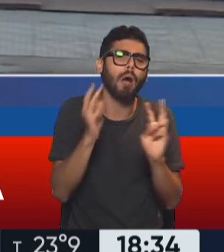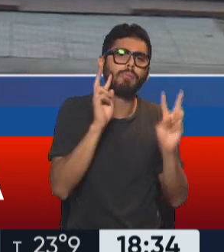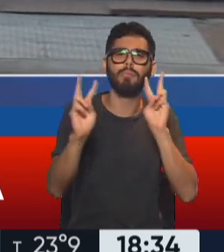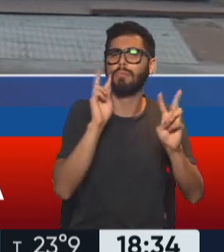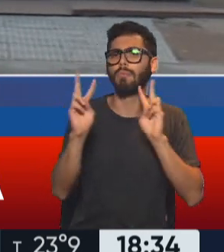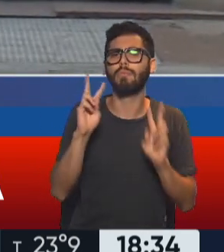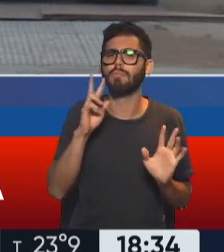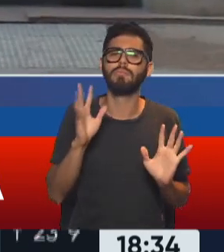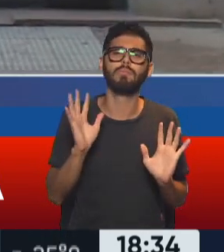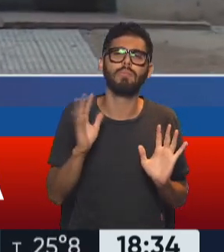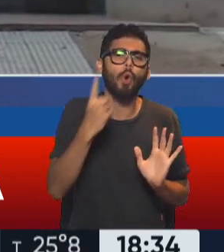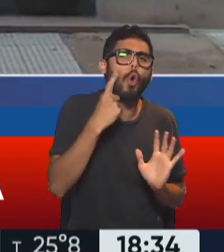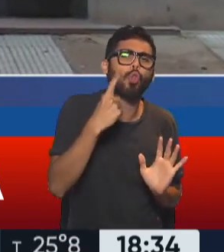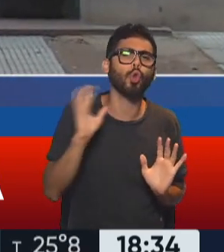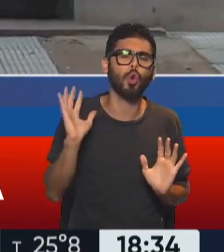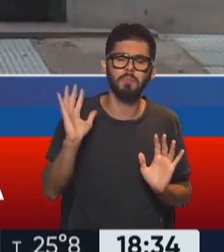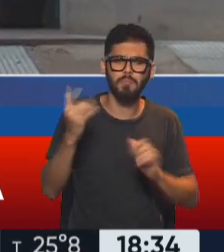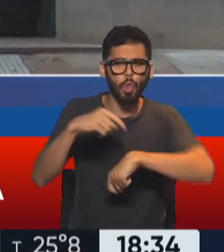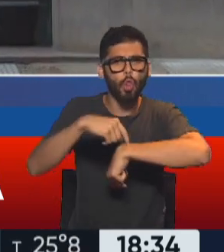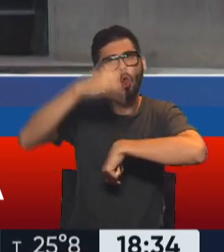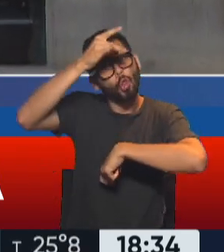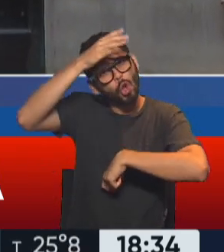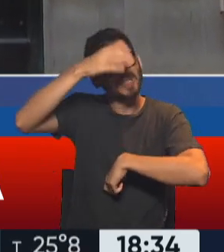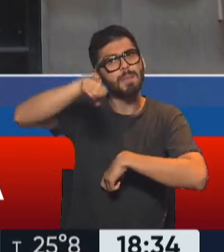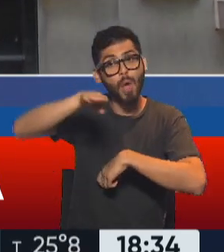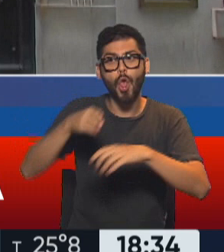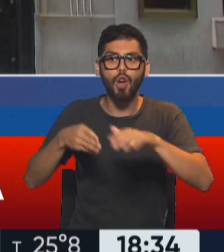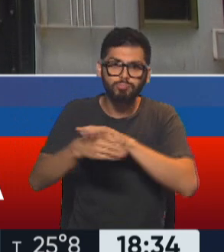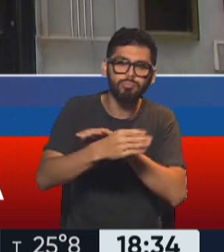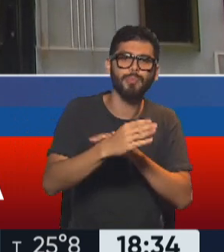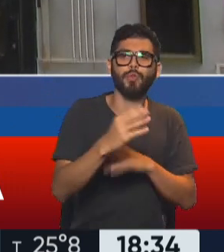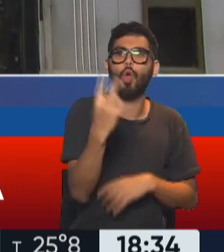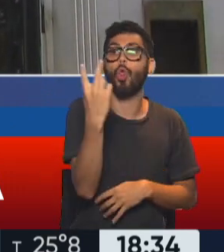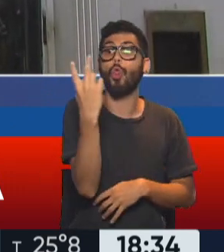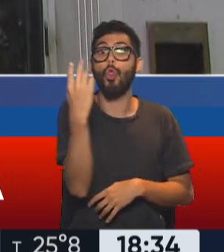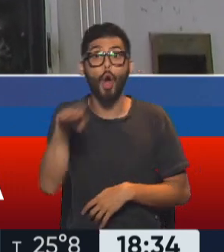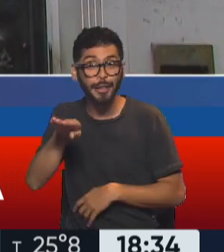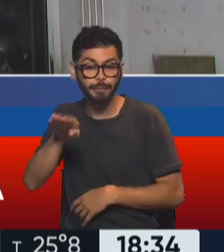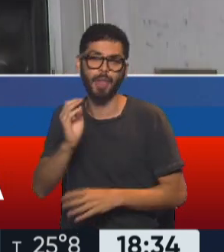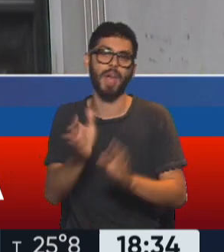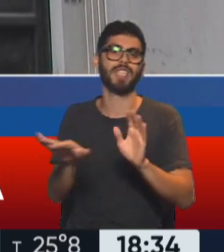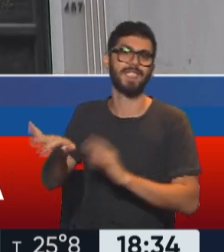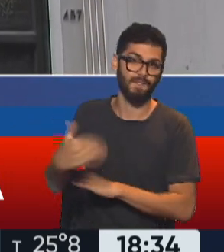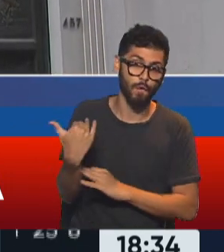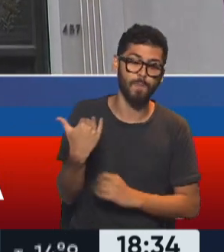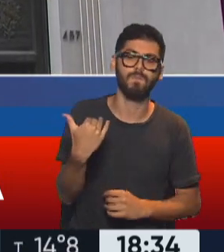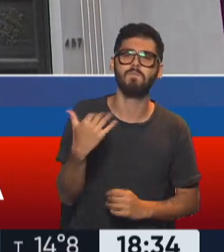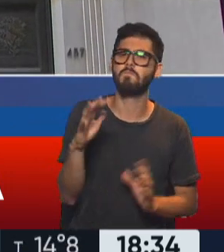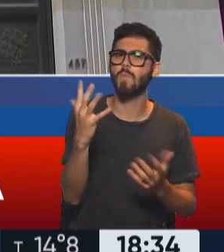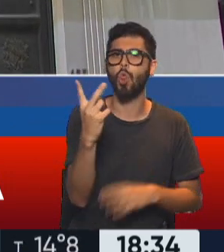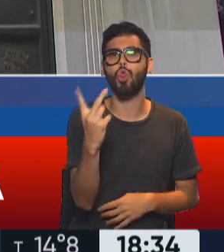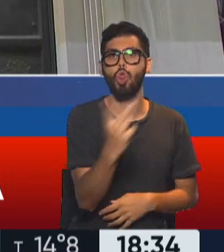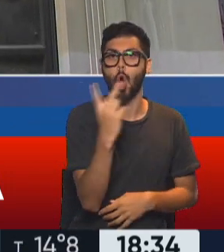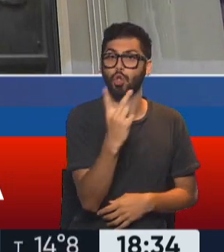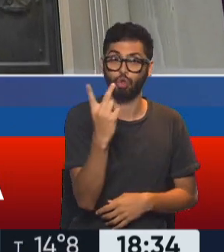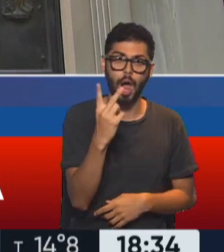Comenzó cerca de las 12:30, finalizó a las 14:20. Estuvieron aproximadamente